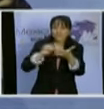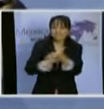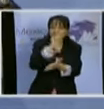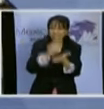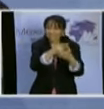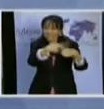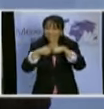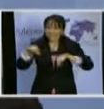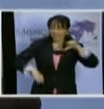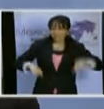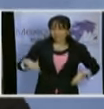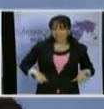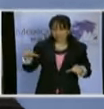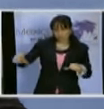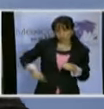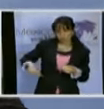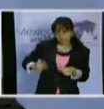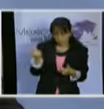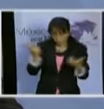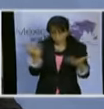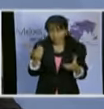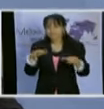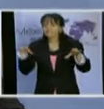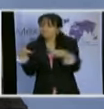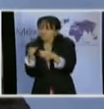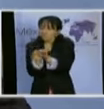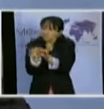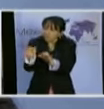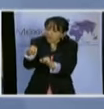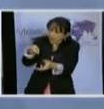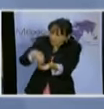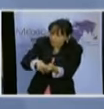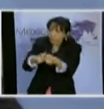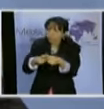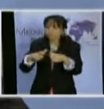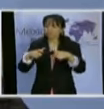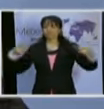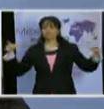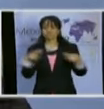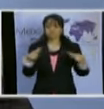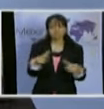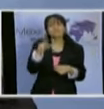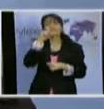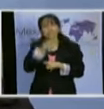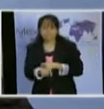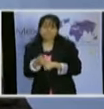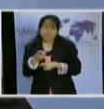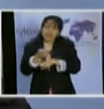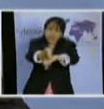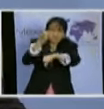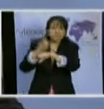autoridades nacionales hasta las autoridades locales, pasando, por supuesto, por el nivel intermedio estatal.